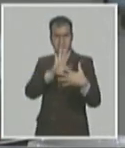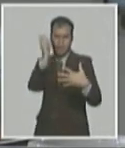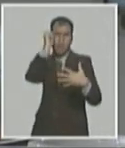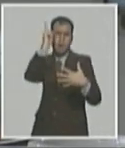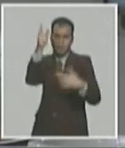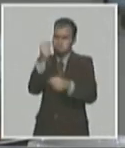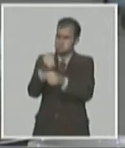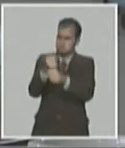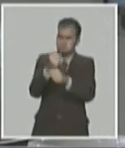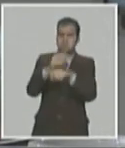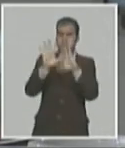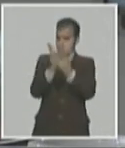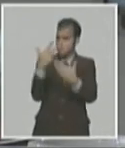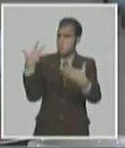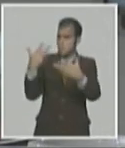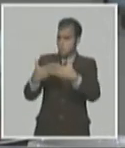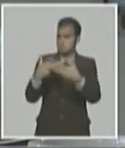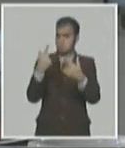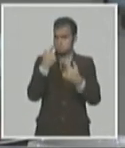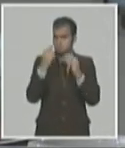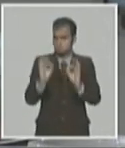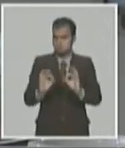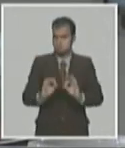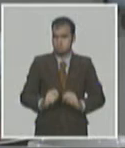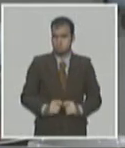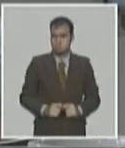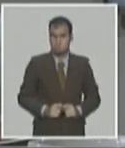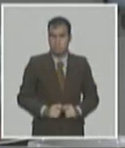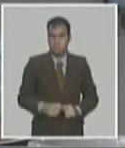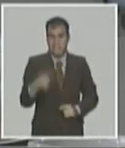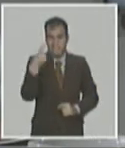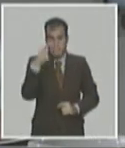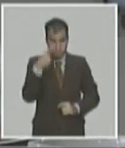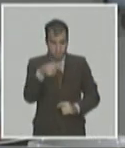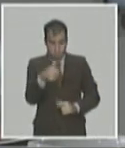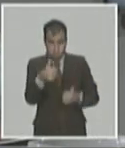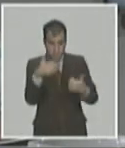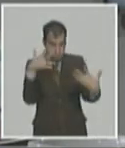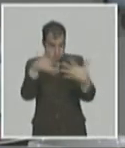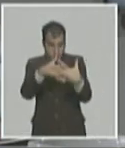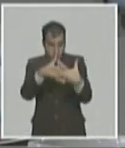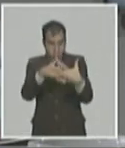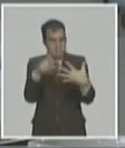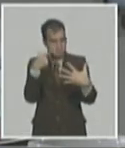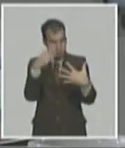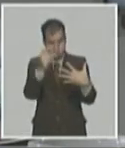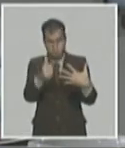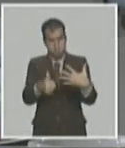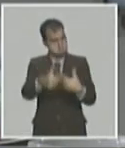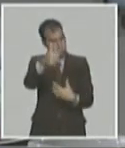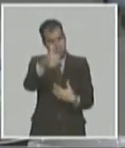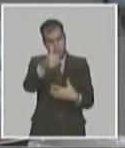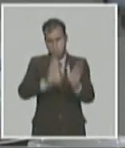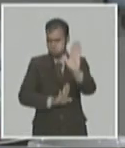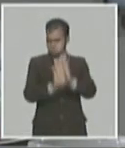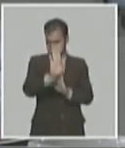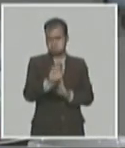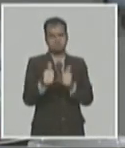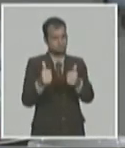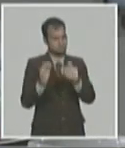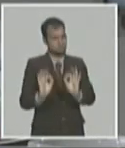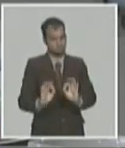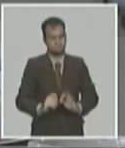y donde funciona bien, yo creo que se constatan mucho más resultados que en otros lugares. Nosotros creemos